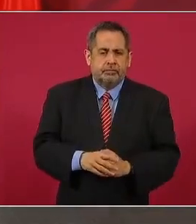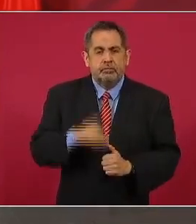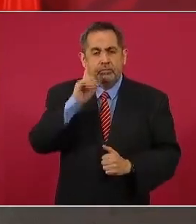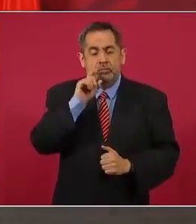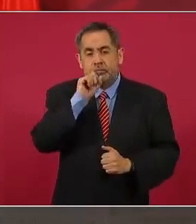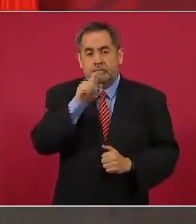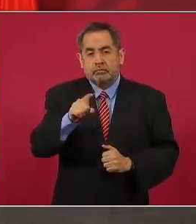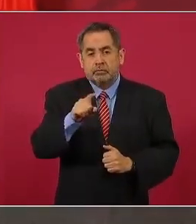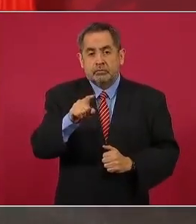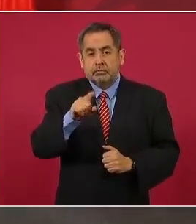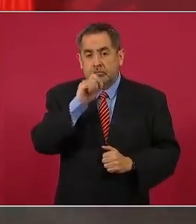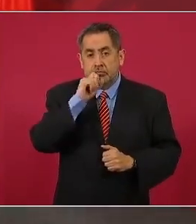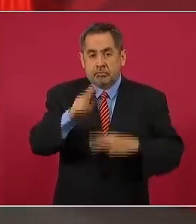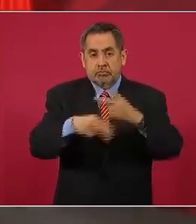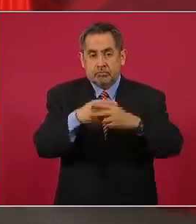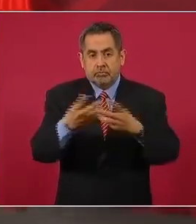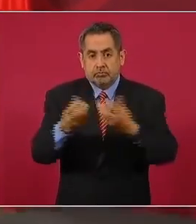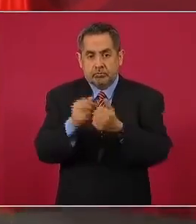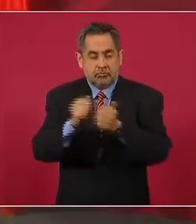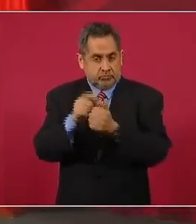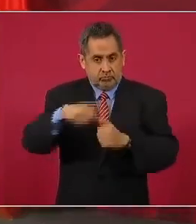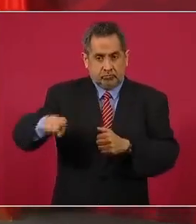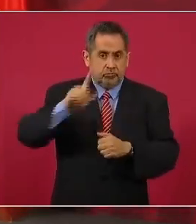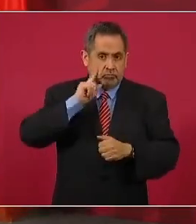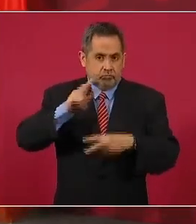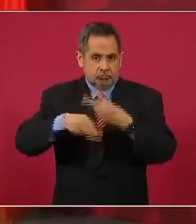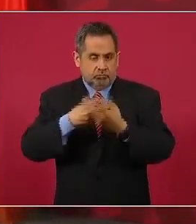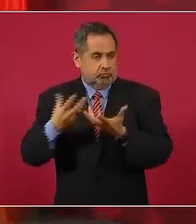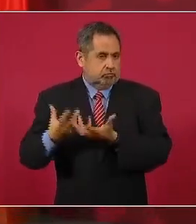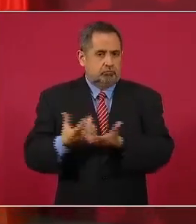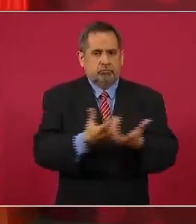También que vayan fotógrafos, desde luego,